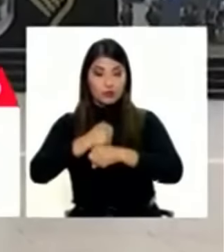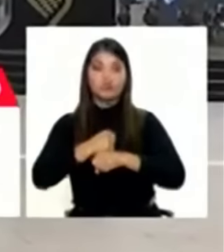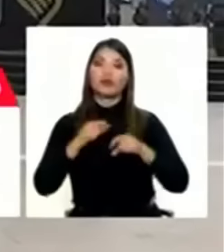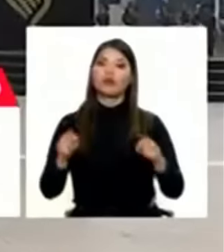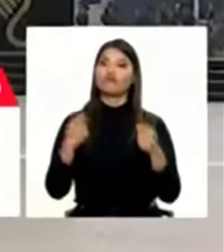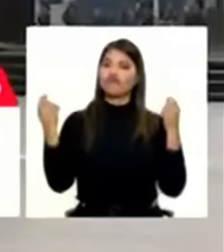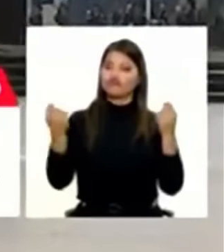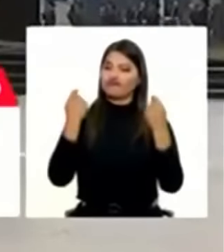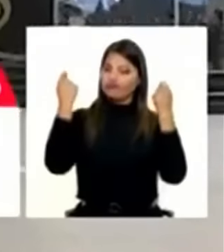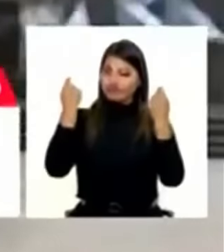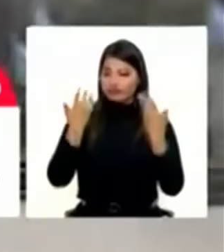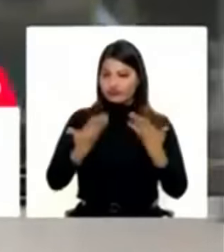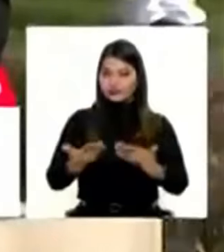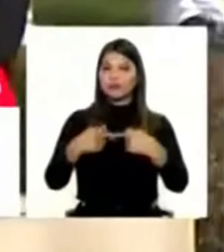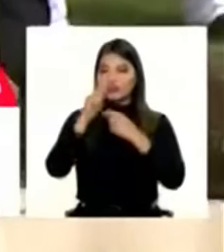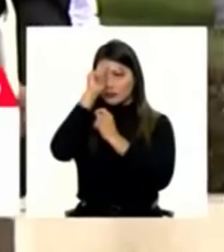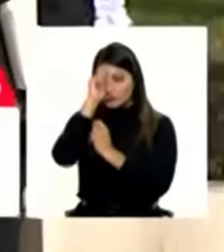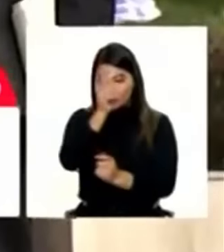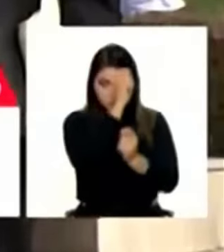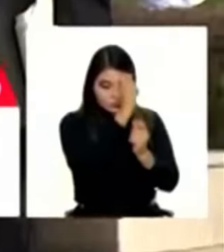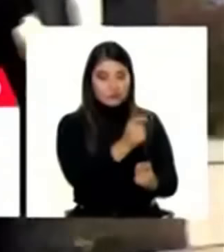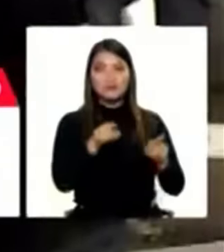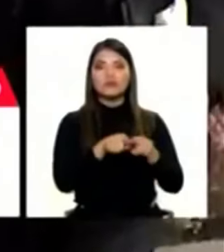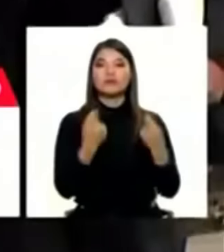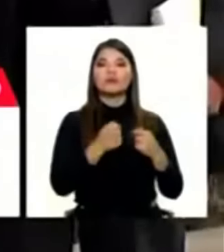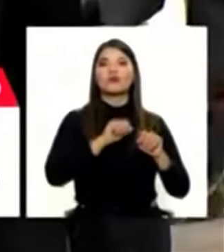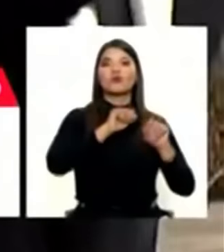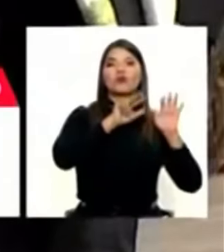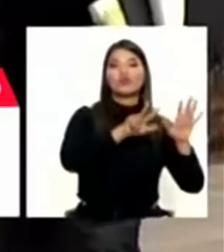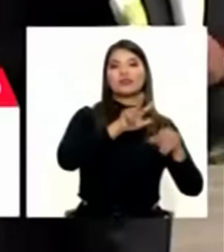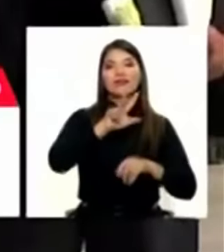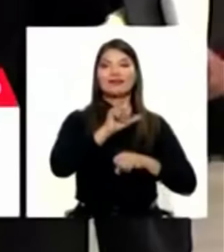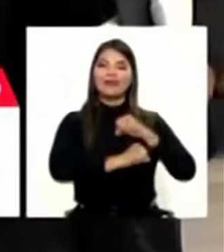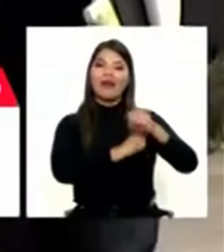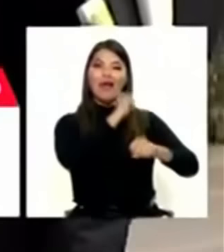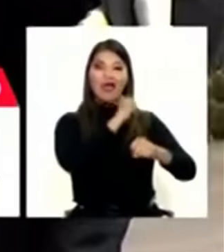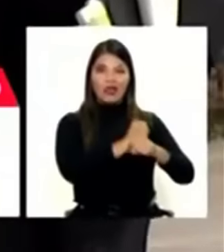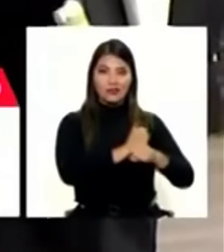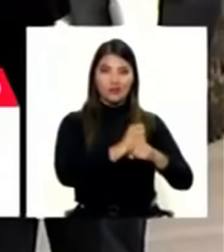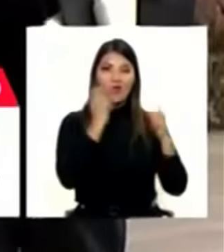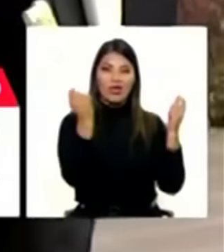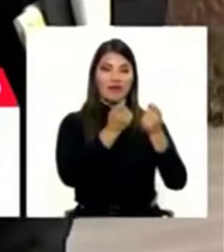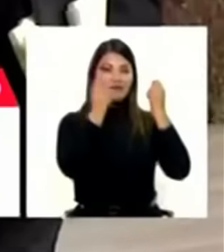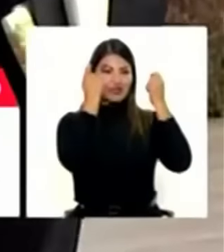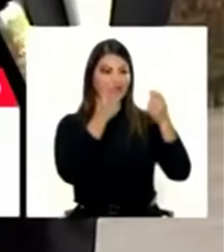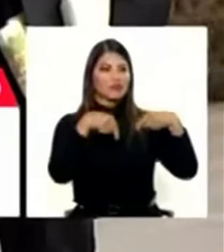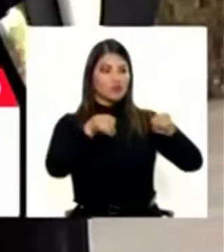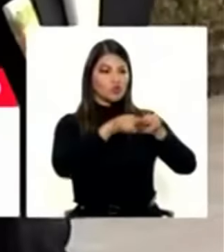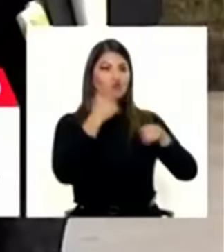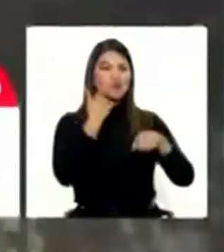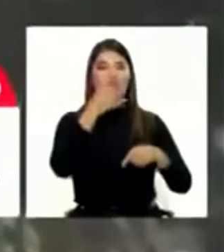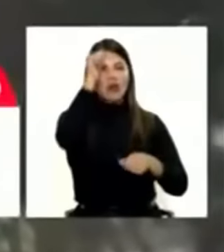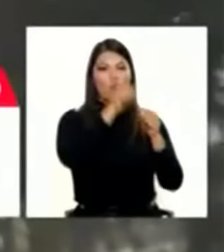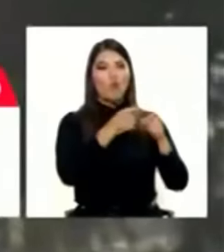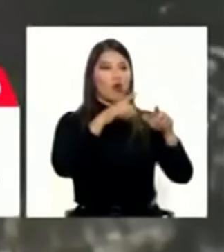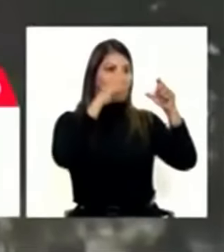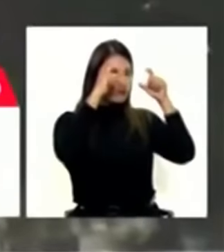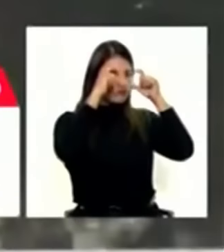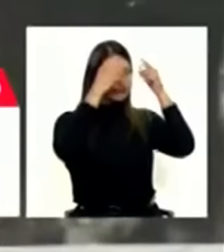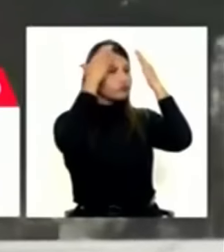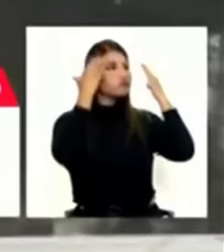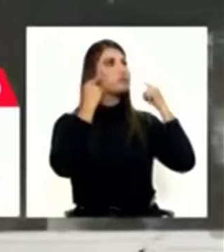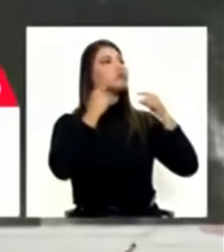se viene desarrollando la ceremonia por el 83º aniversario de la inmolación del